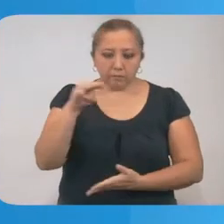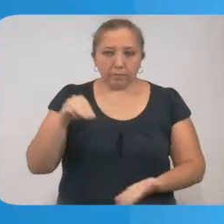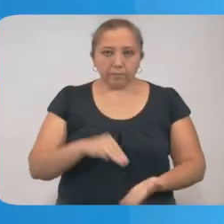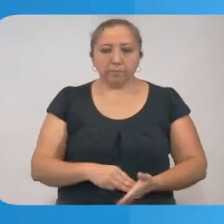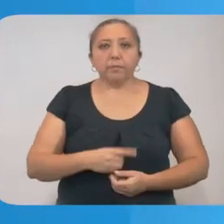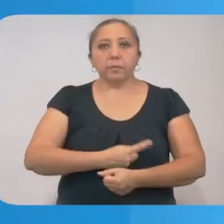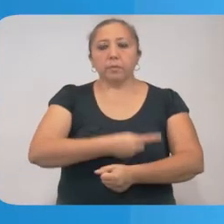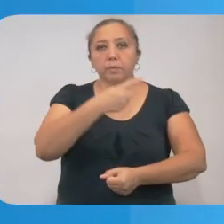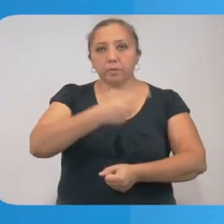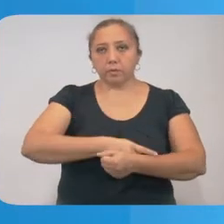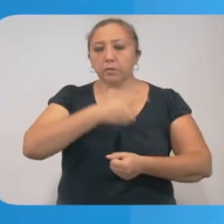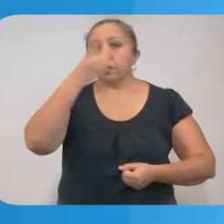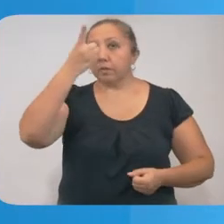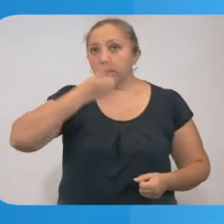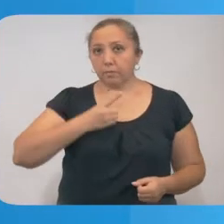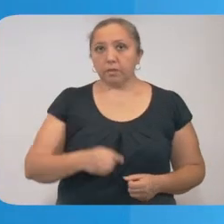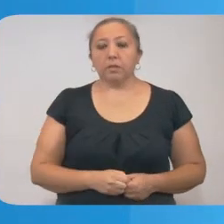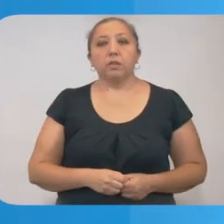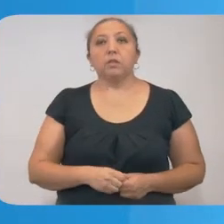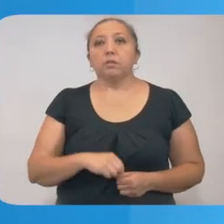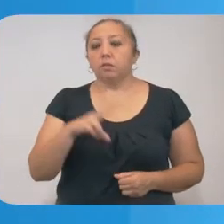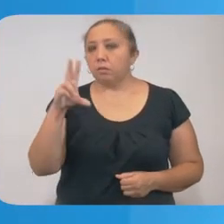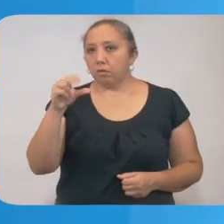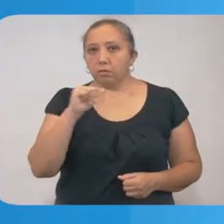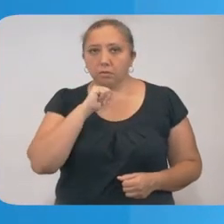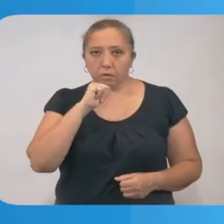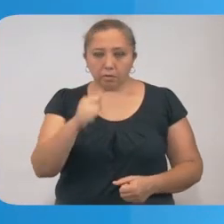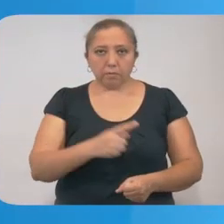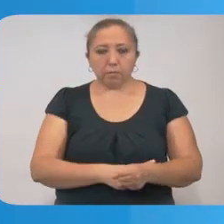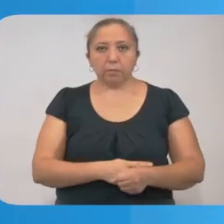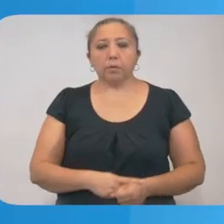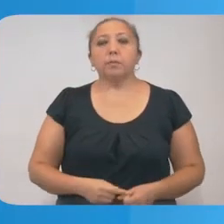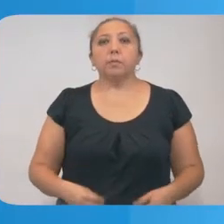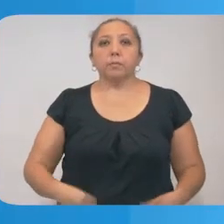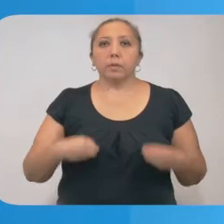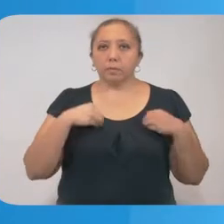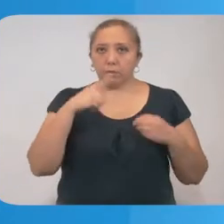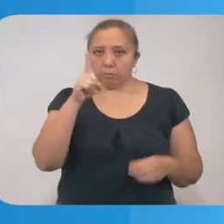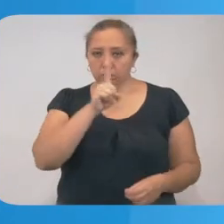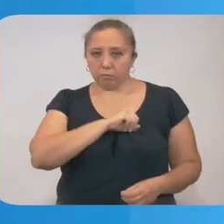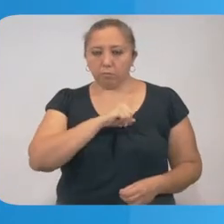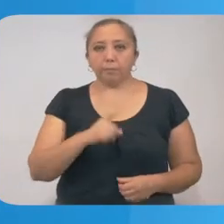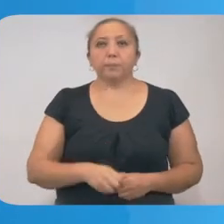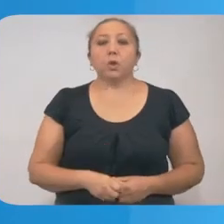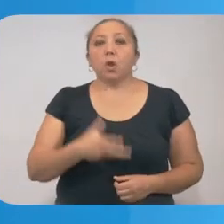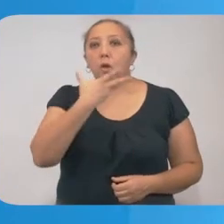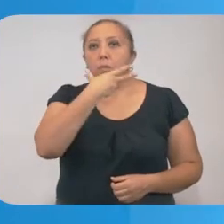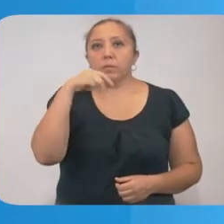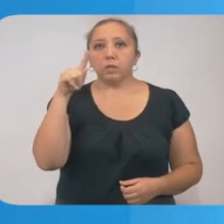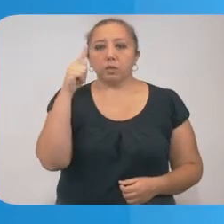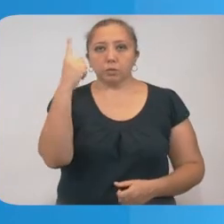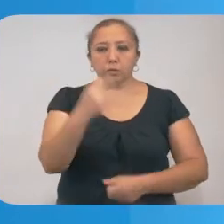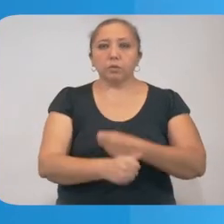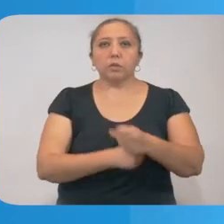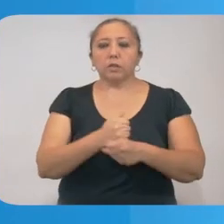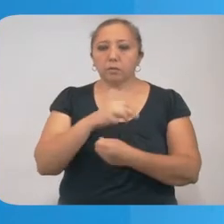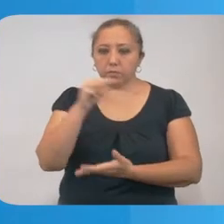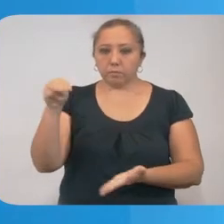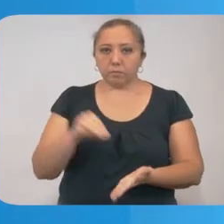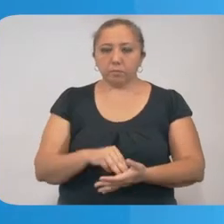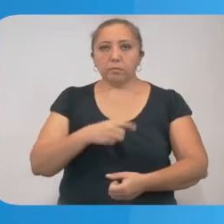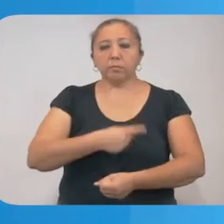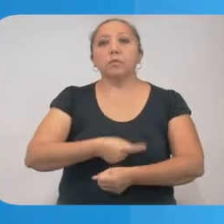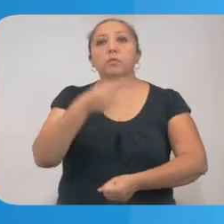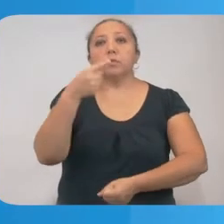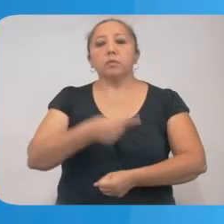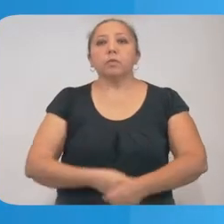con hipertensión y diabetes. No se reportan contactos, el paciente vivía solo. Hombre de 71 años de Mérida, con